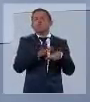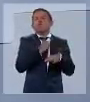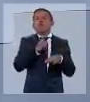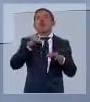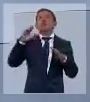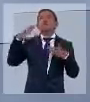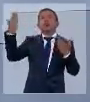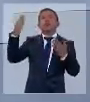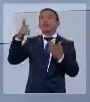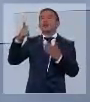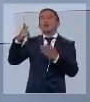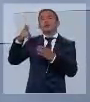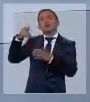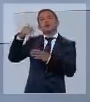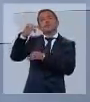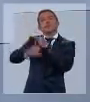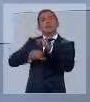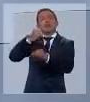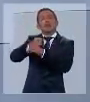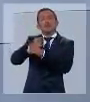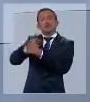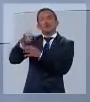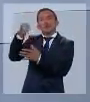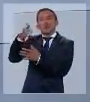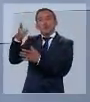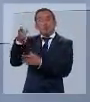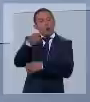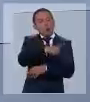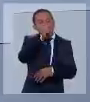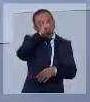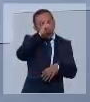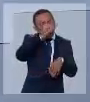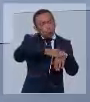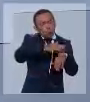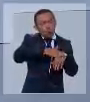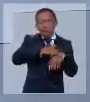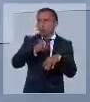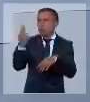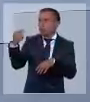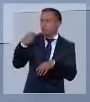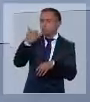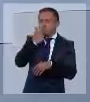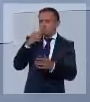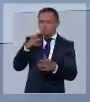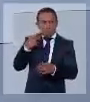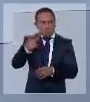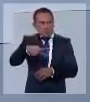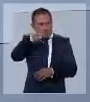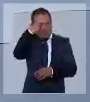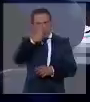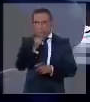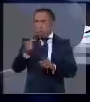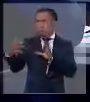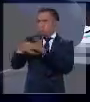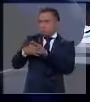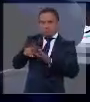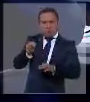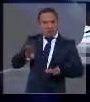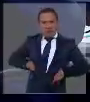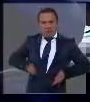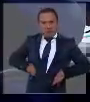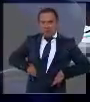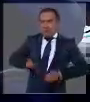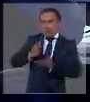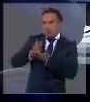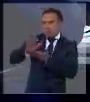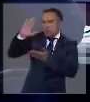Es parte de las llamadas reformas estructurales, no obedece a nuestra realidad y no resuelve el problema